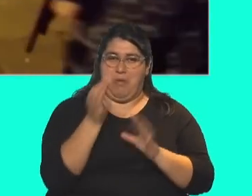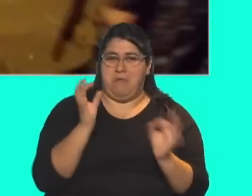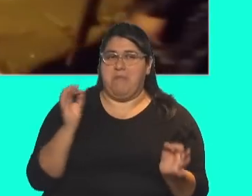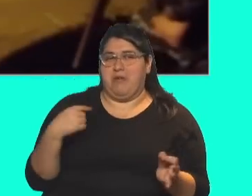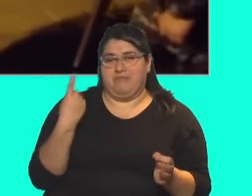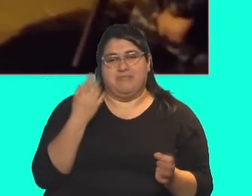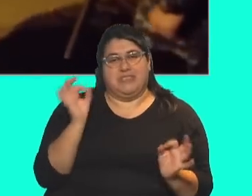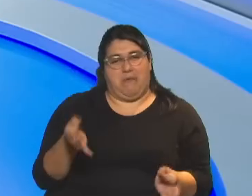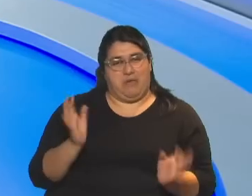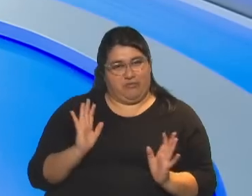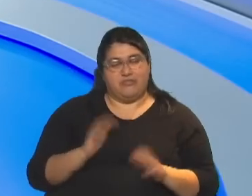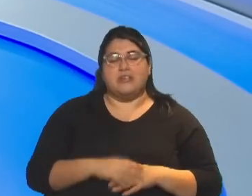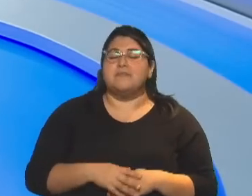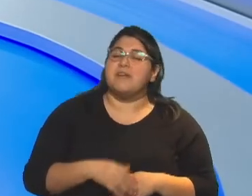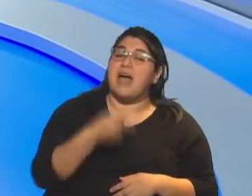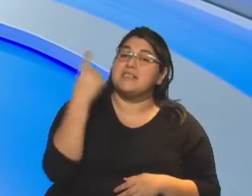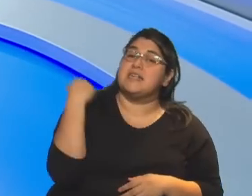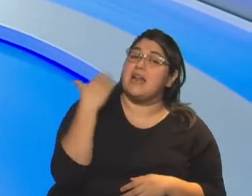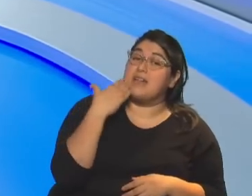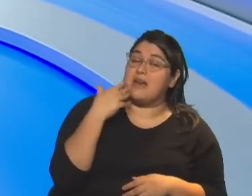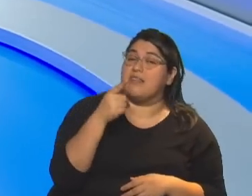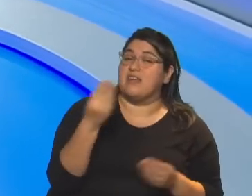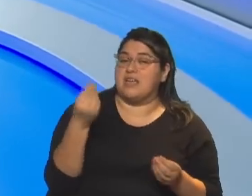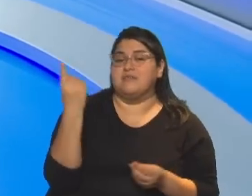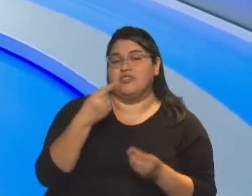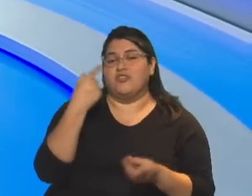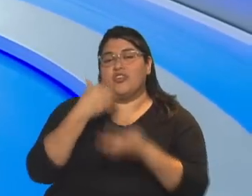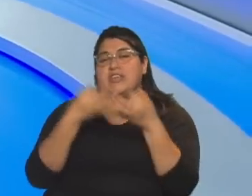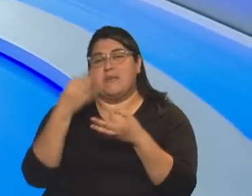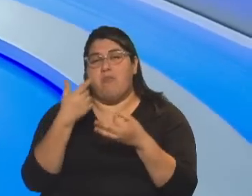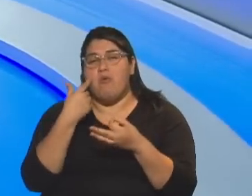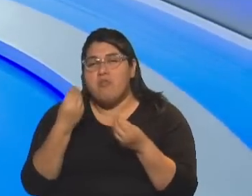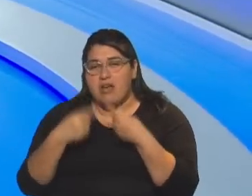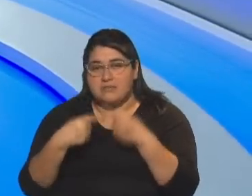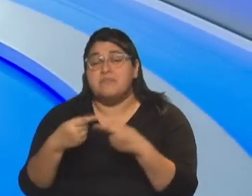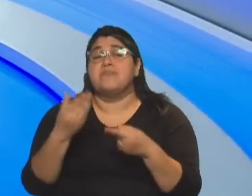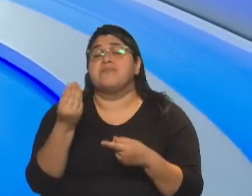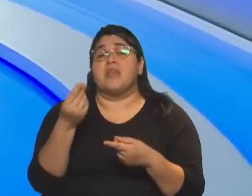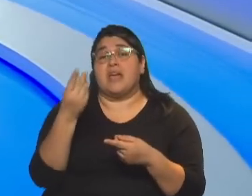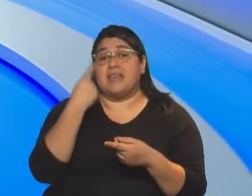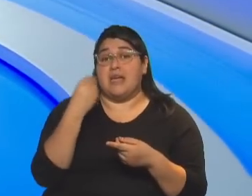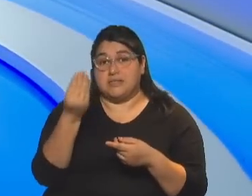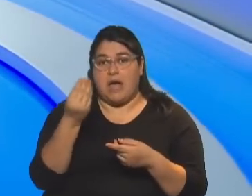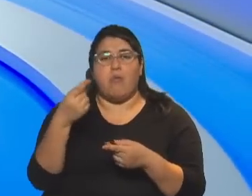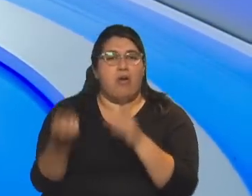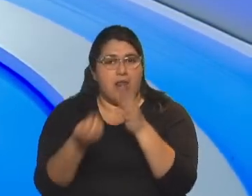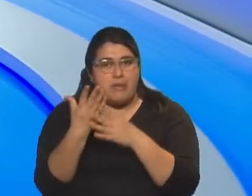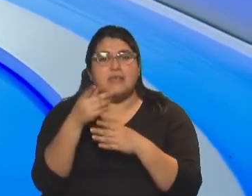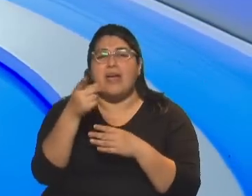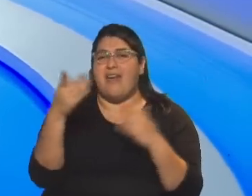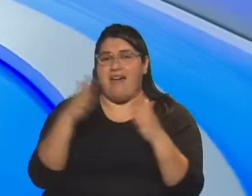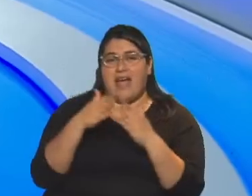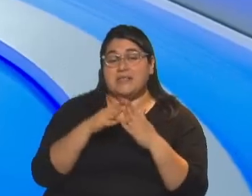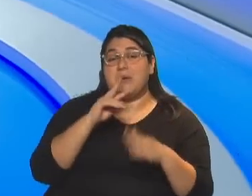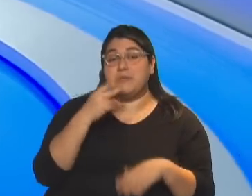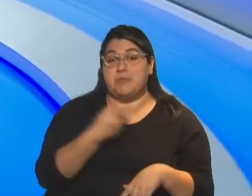llegar a la tarde este artemio raúl seguimos analizando lo sucedido el sábado en horas de la mañana en la casa